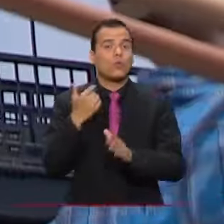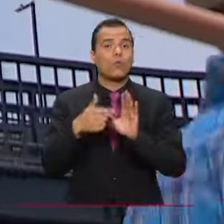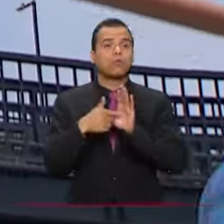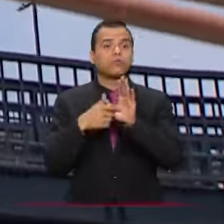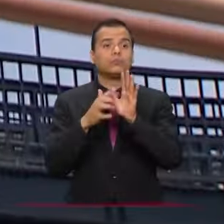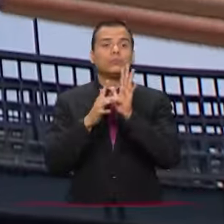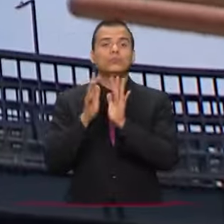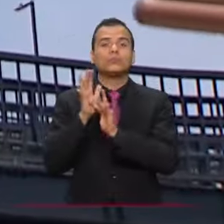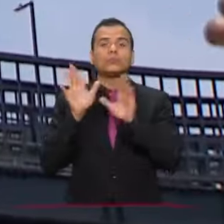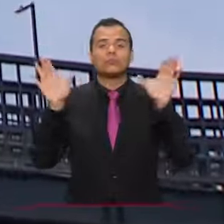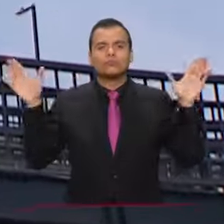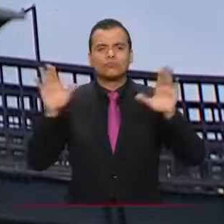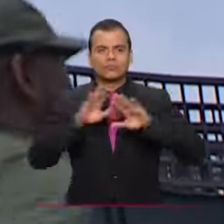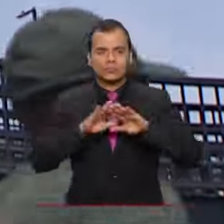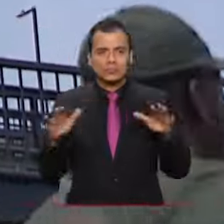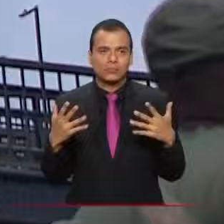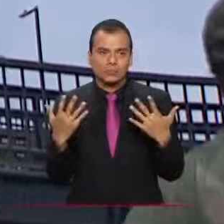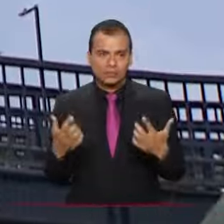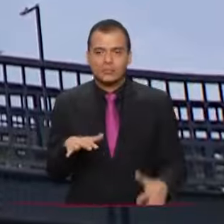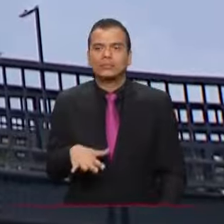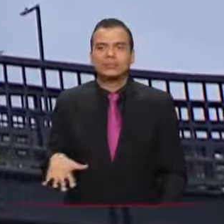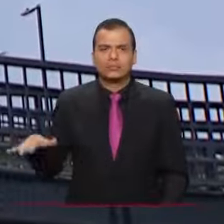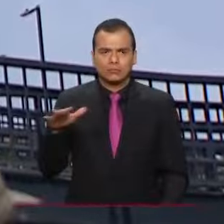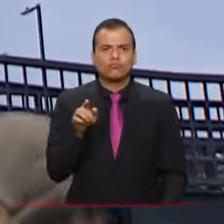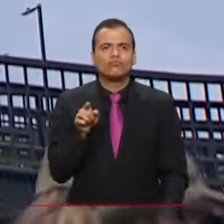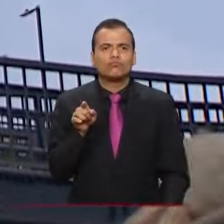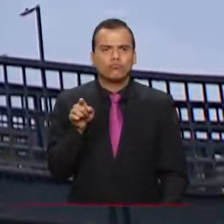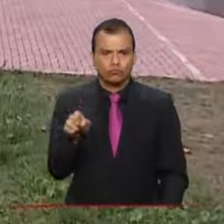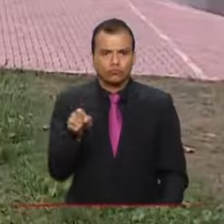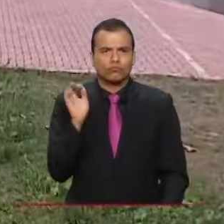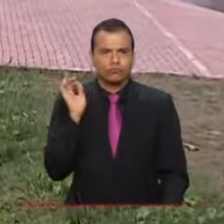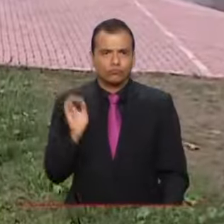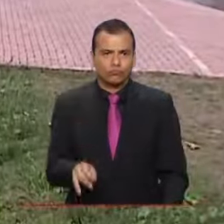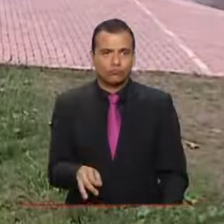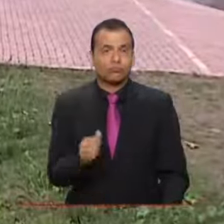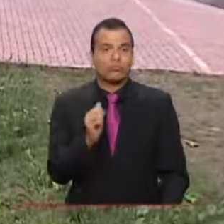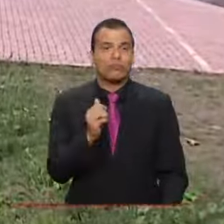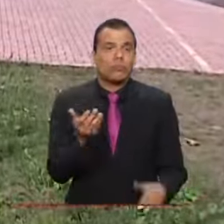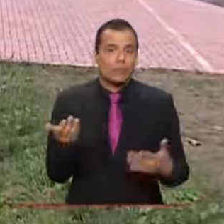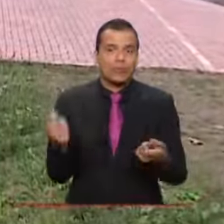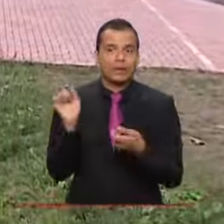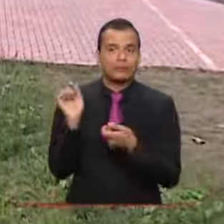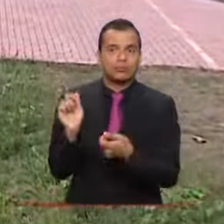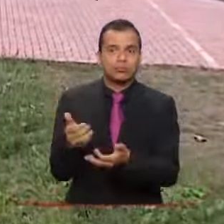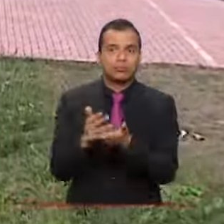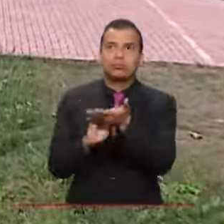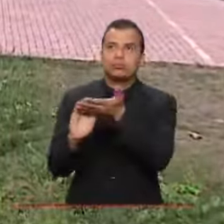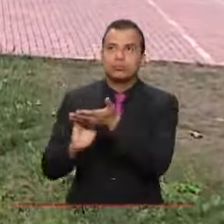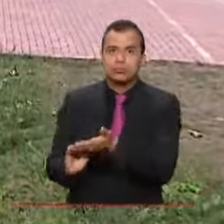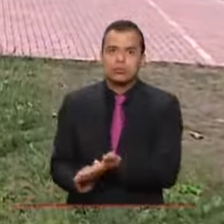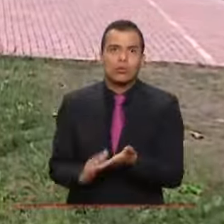es que este lugar sea autosostenible, por lo que se destinará una tarifa para el ingreso. Tendríamos, digamos,